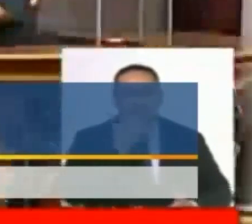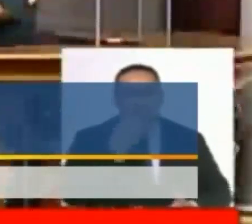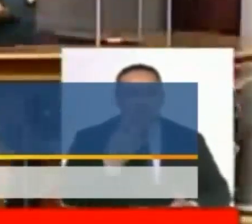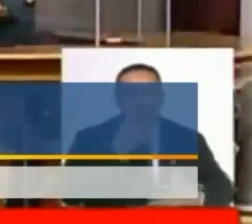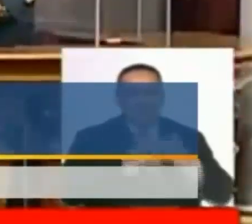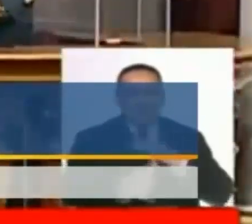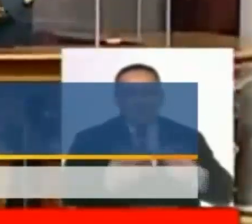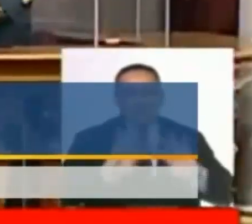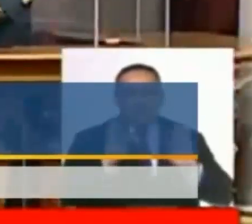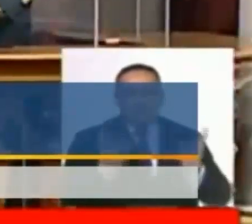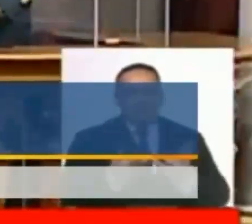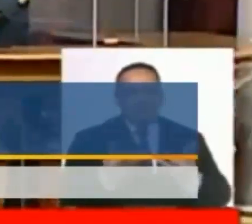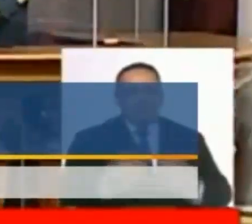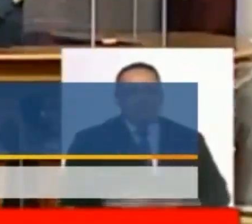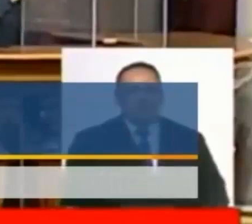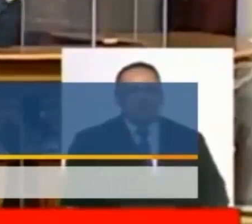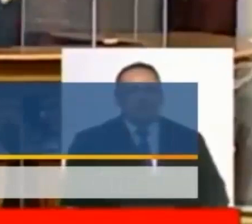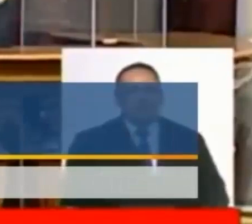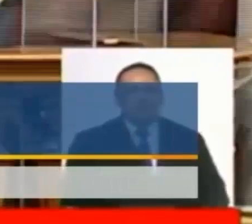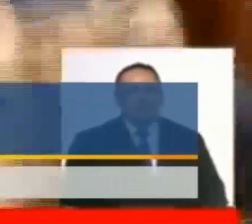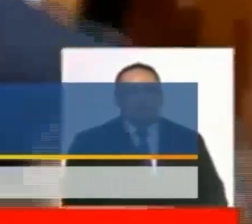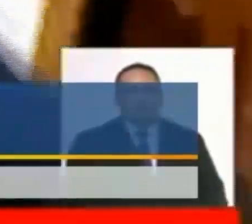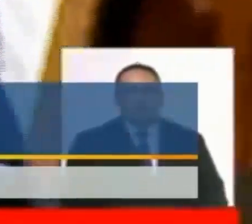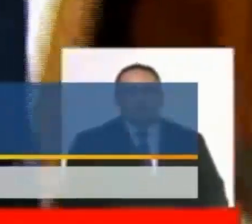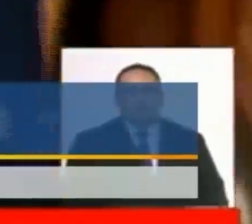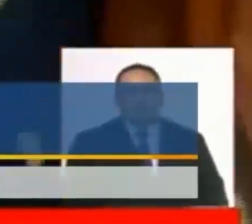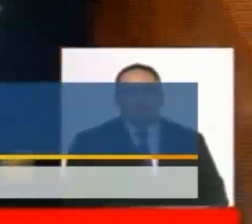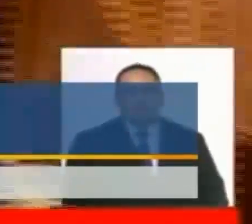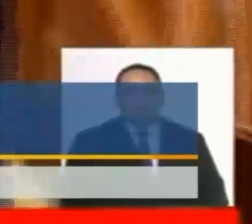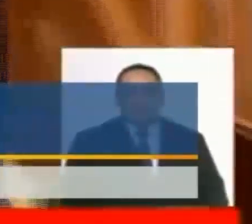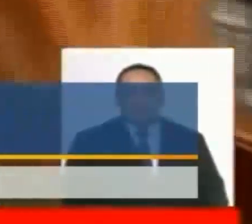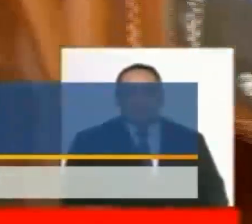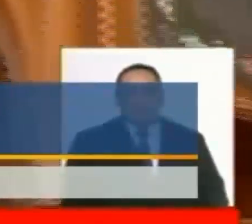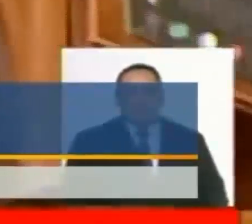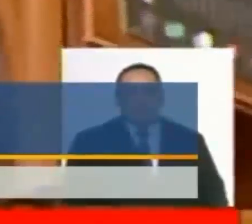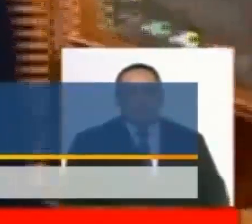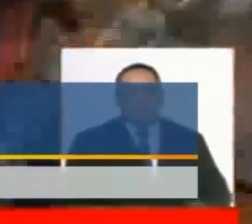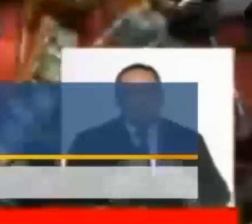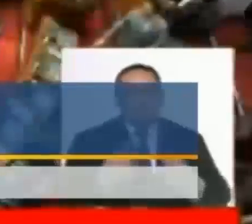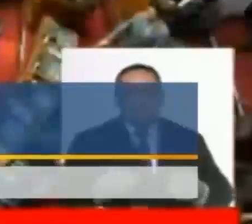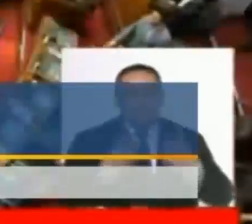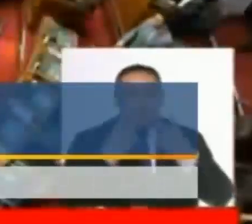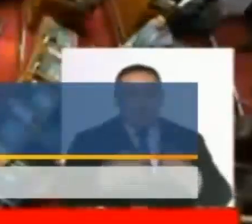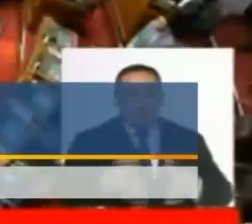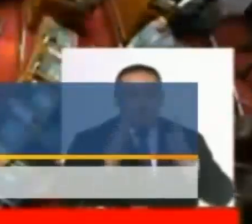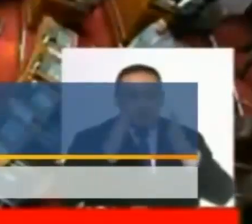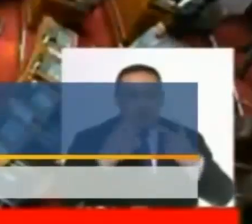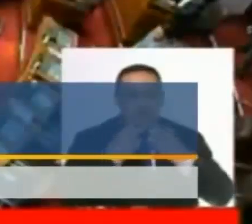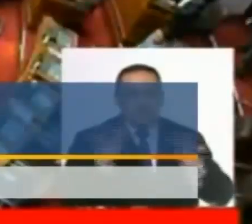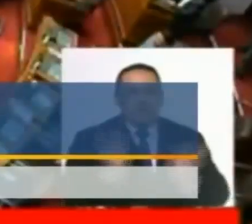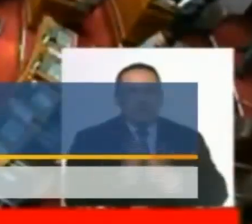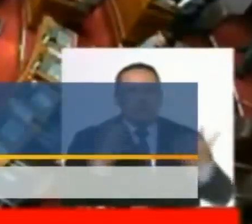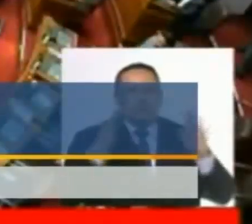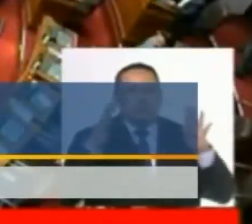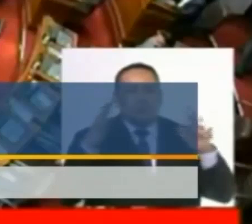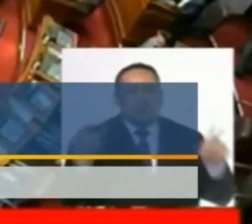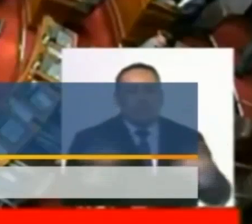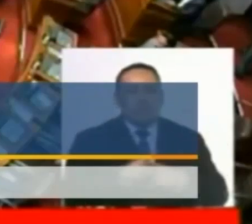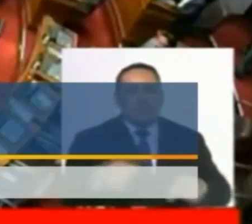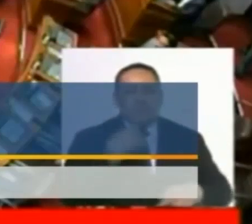el ejército no acompañó en la disolución del Congreso del presidente Castillo, por lo